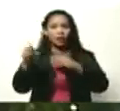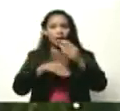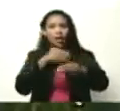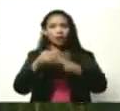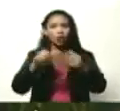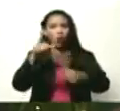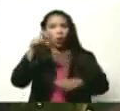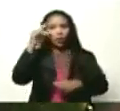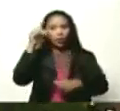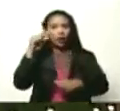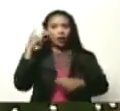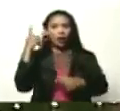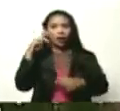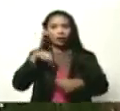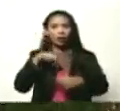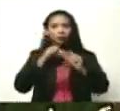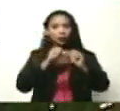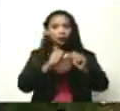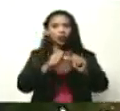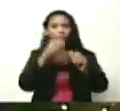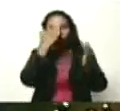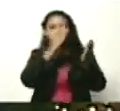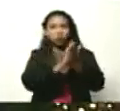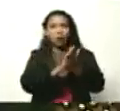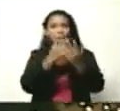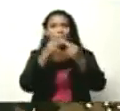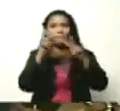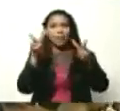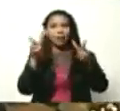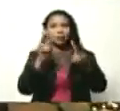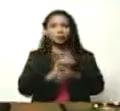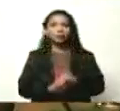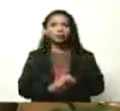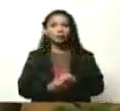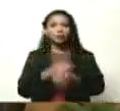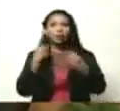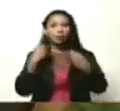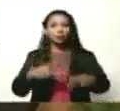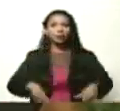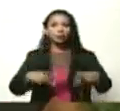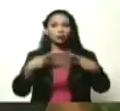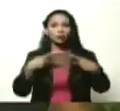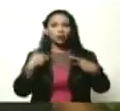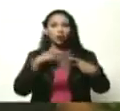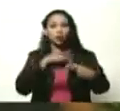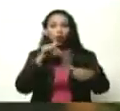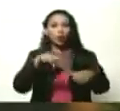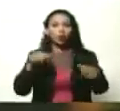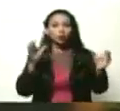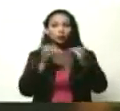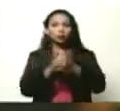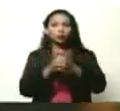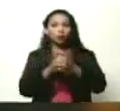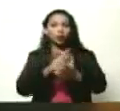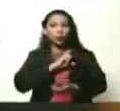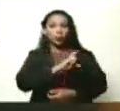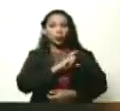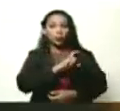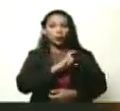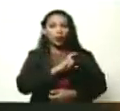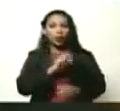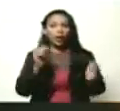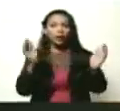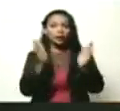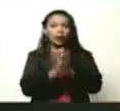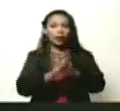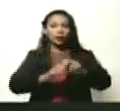el día de hoy, que contempla este seguimiento de estas fronteras de paz, fronteras para la vida. Bueno, nos reunimos en Cúcuta y en San Cristóbal